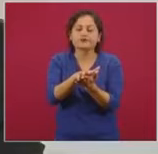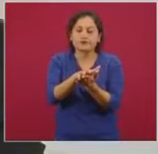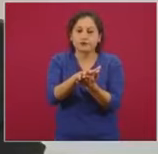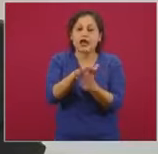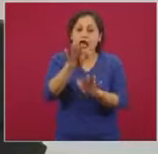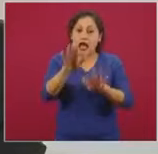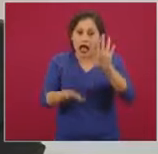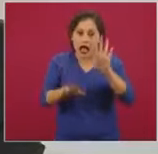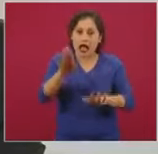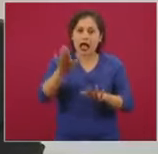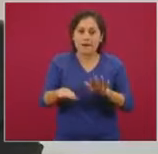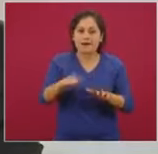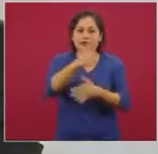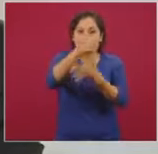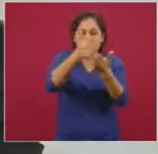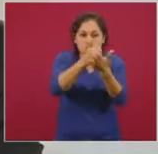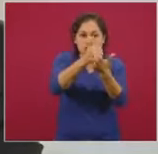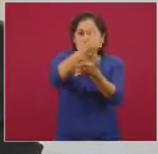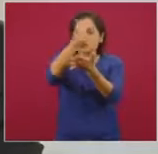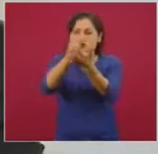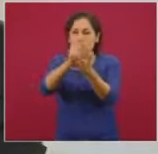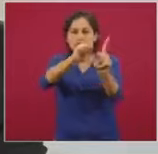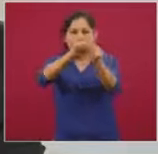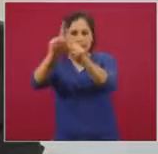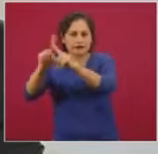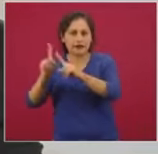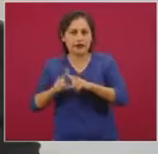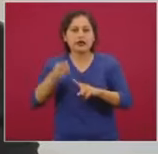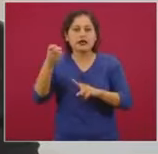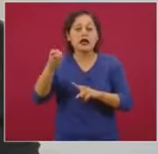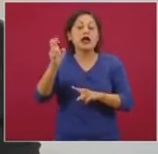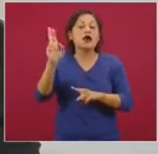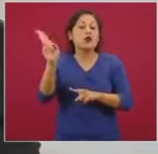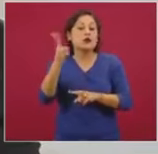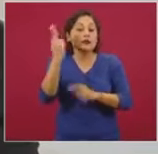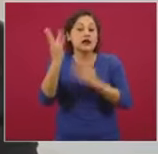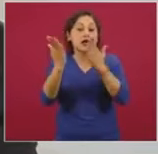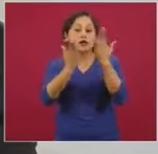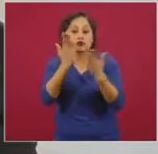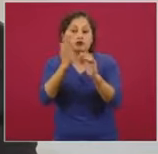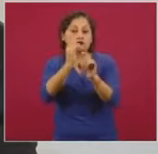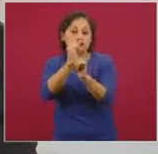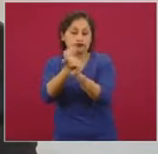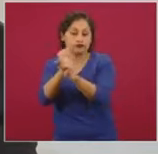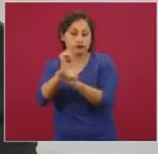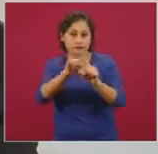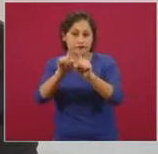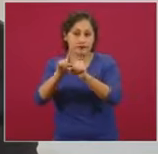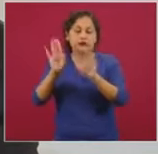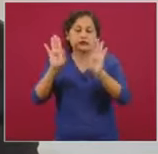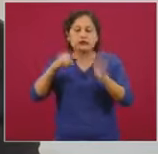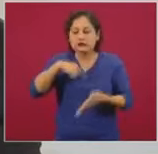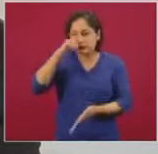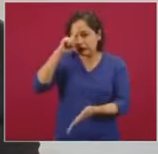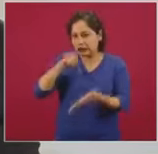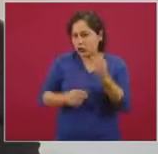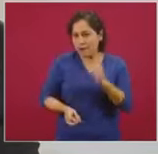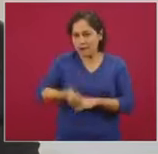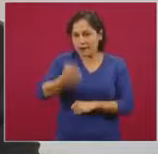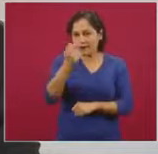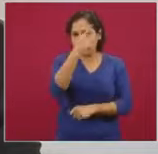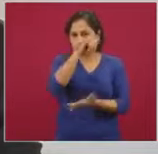académico en ciudades específicas. Creo que de los que iniciaron con esto fue en la ciudad de Nueva York. Entonces, es